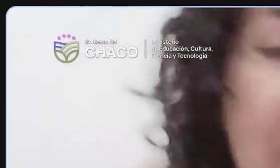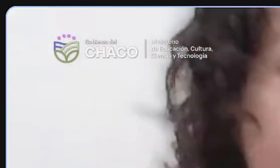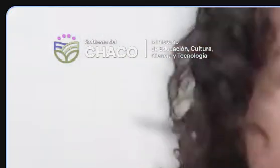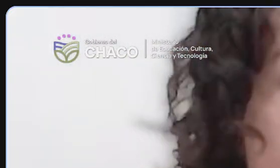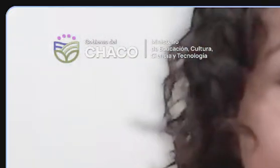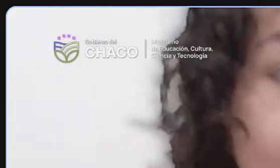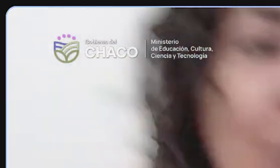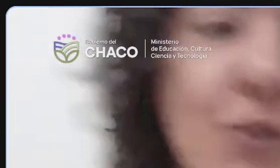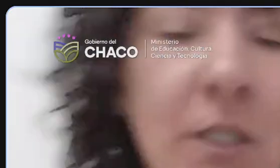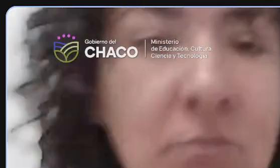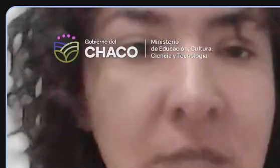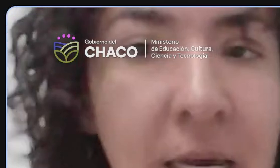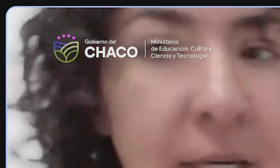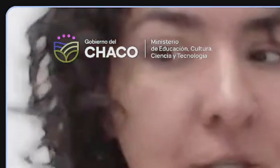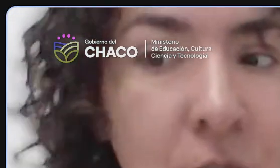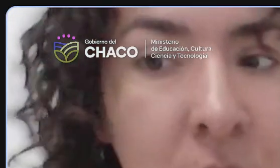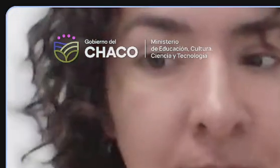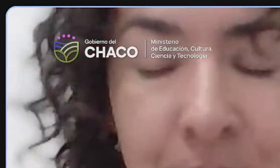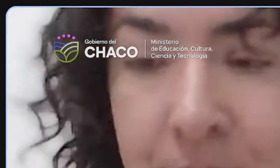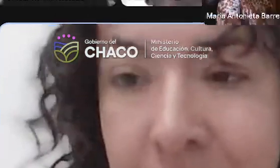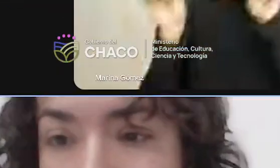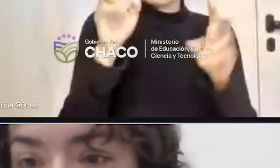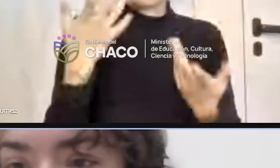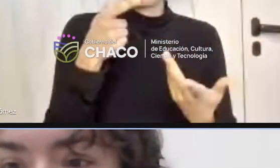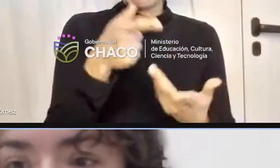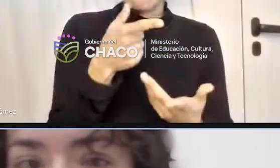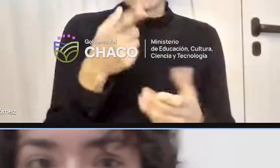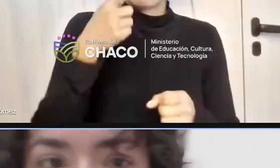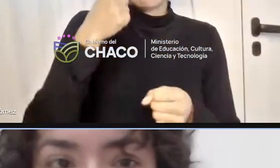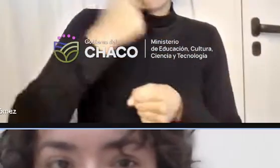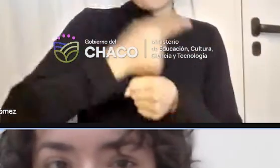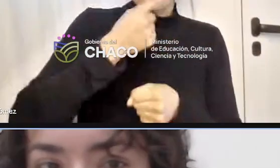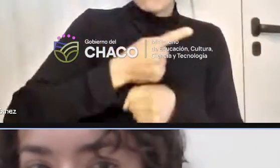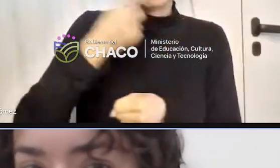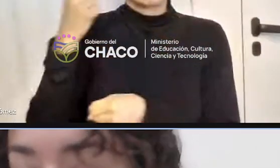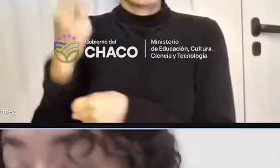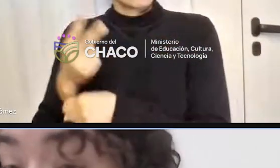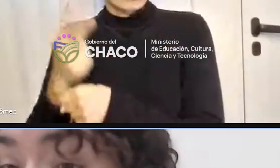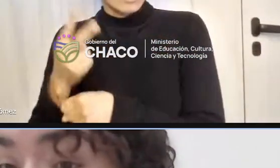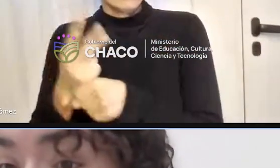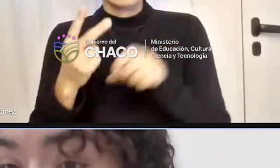discursivo primario, secundario? ¿Cómo lo ven?